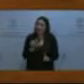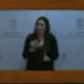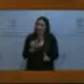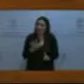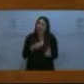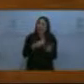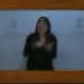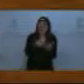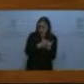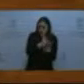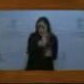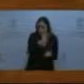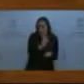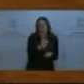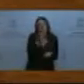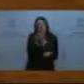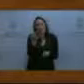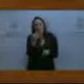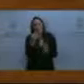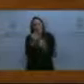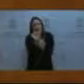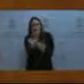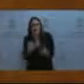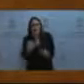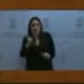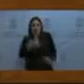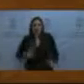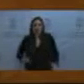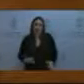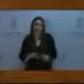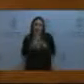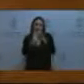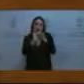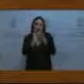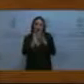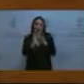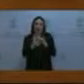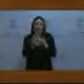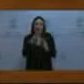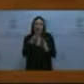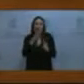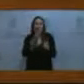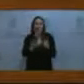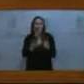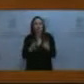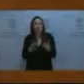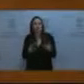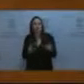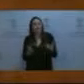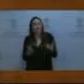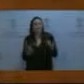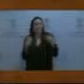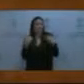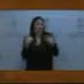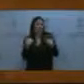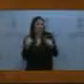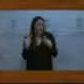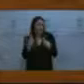pagar impuestos, sino también de otras medidas en relación con esta evasión de las competencias fiscales que estamos